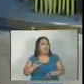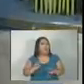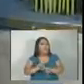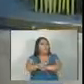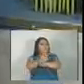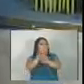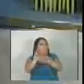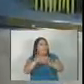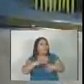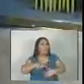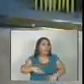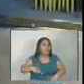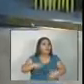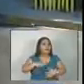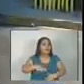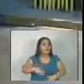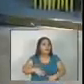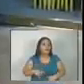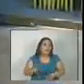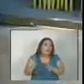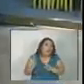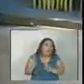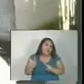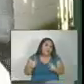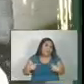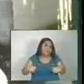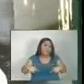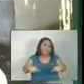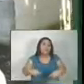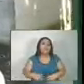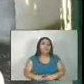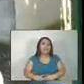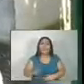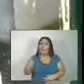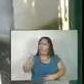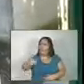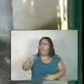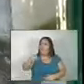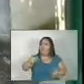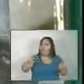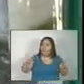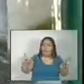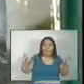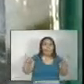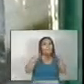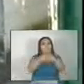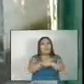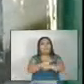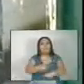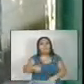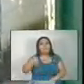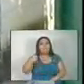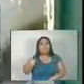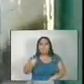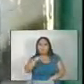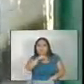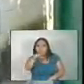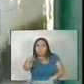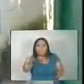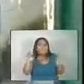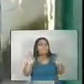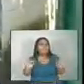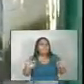paz momentánea, que ojalá que perdure, ¿verdad? El cambio ha sido bueno, o sea, hoy está bien sanito todo esto.